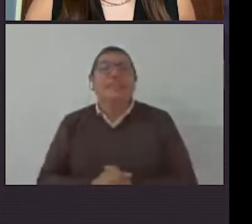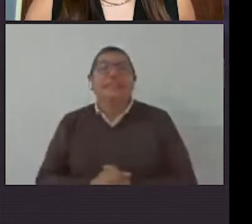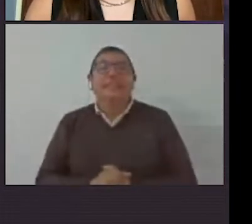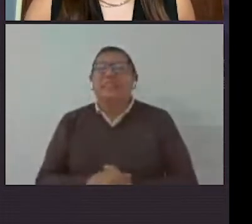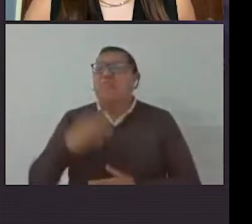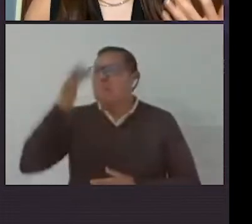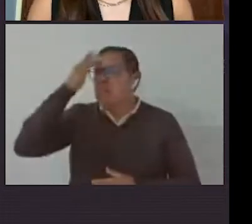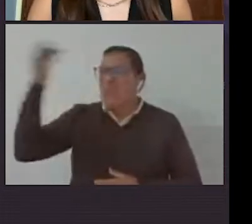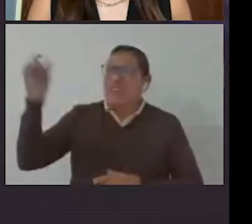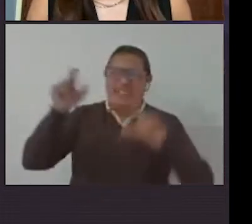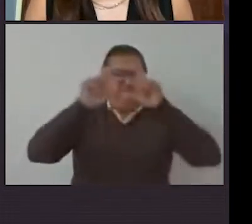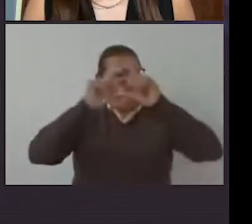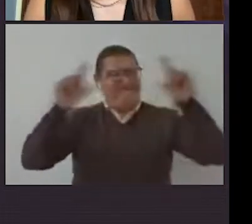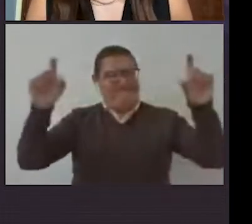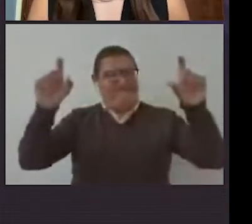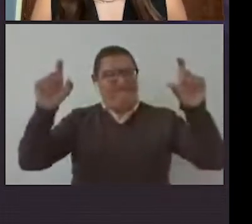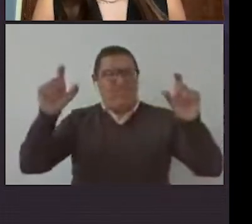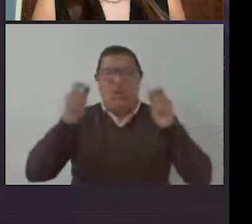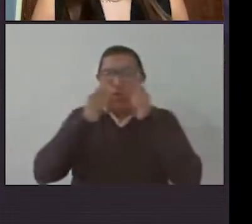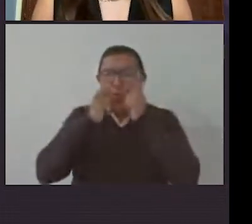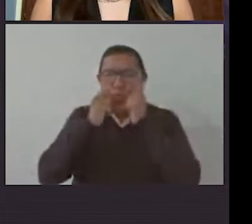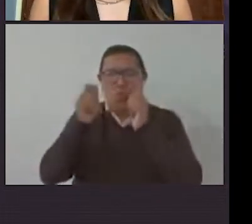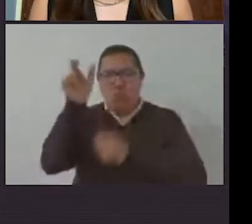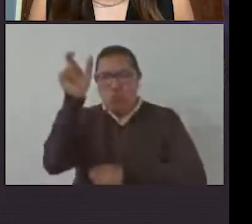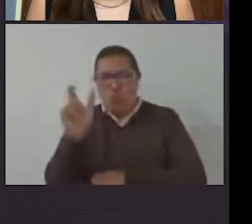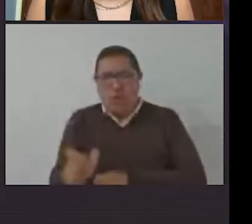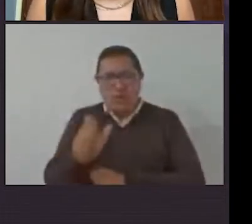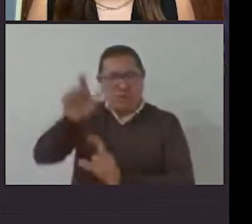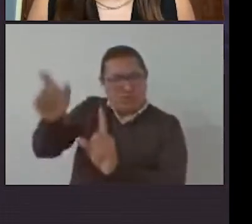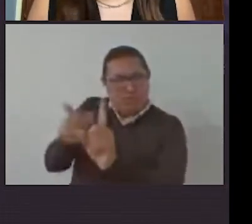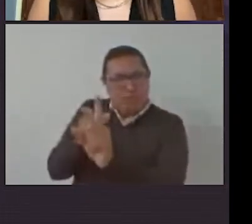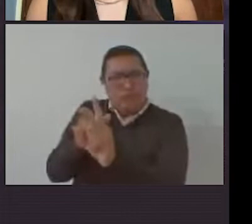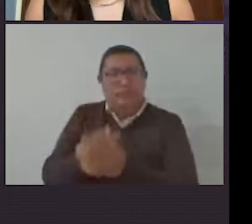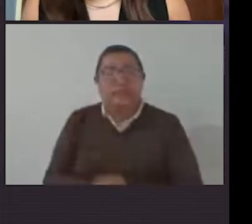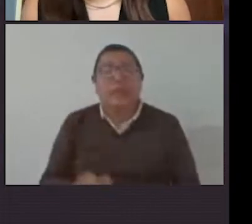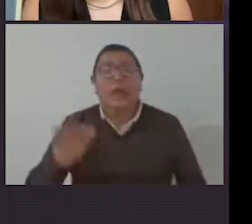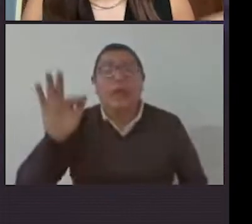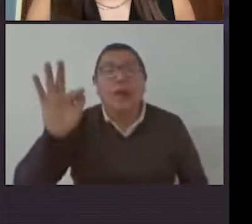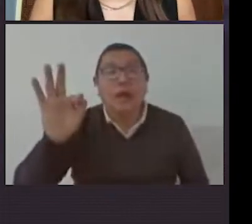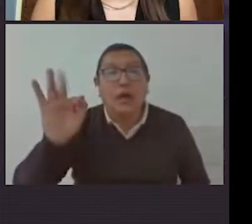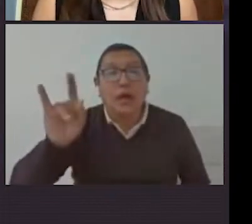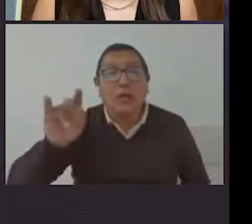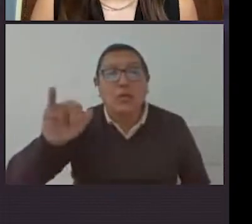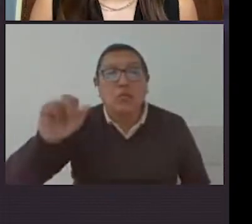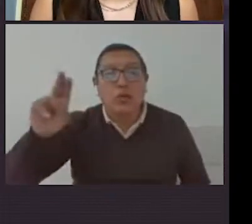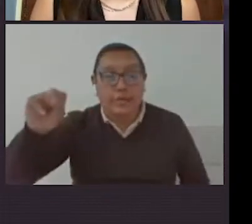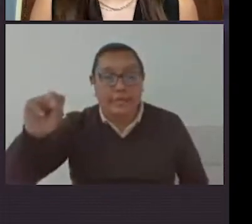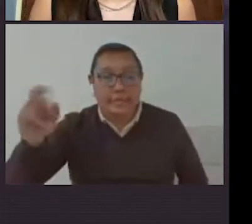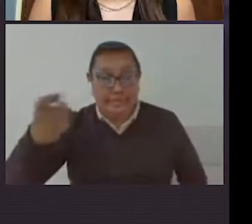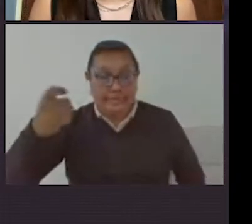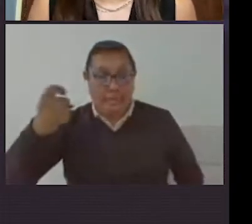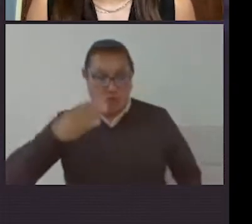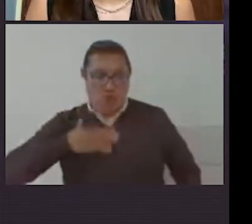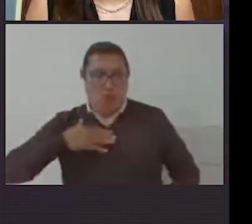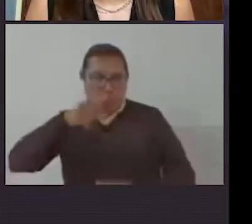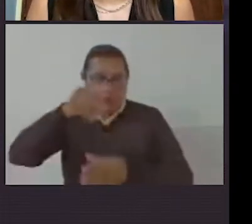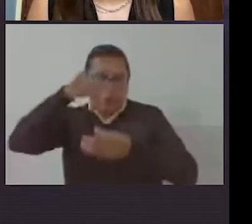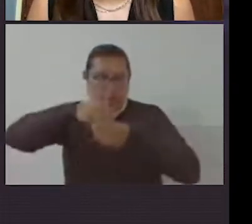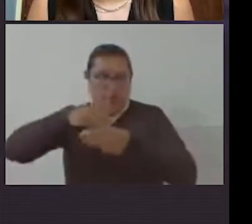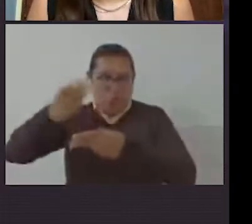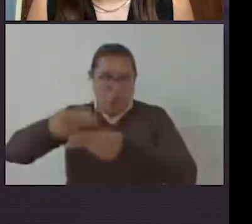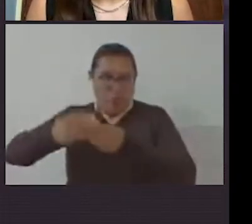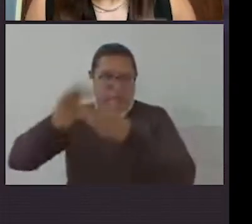detrás del código y por qué estoy aquí. Ahí les va. Turing nació, Turing, la empresa en la que yo trabajo, Turing nació en